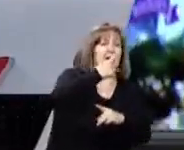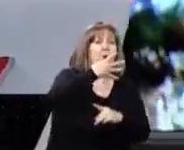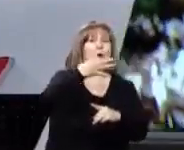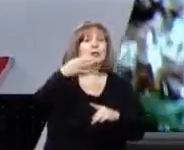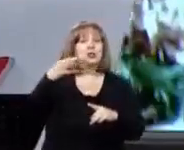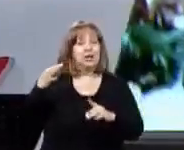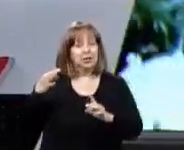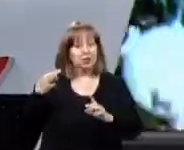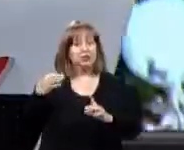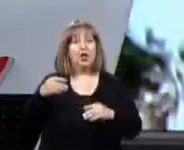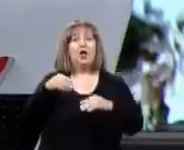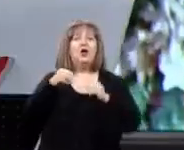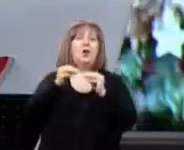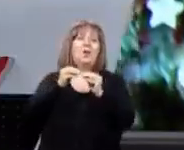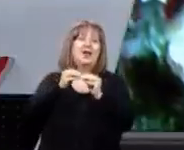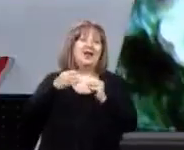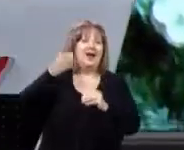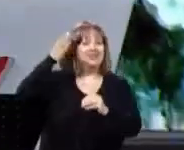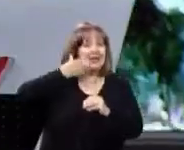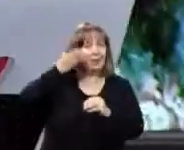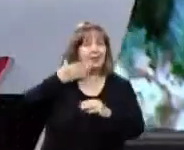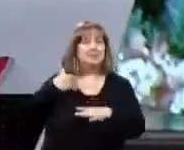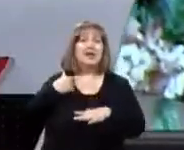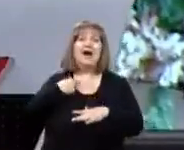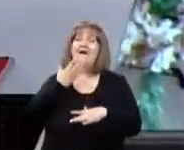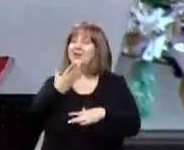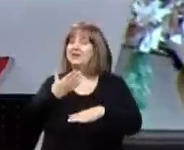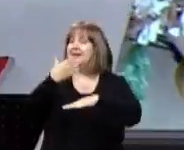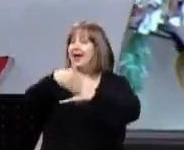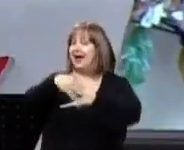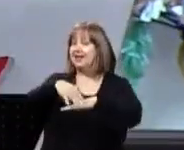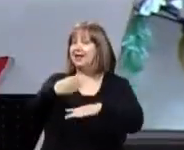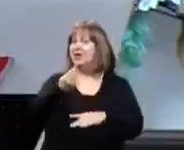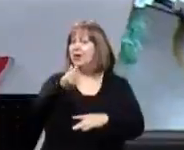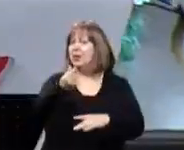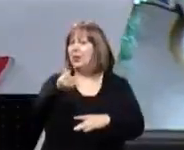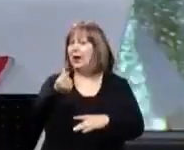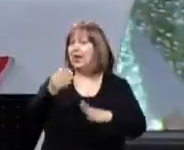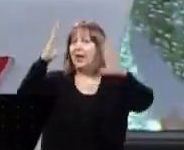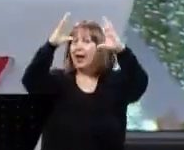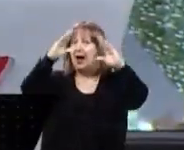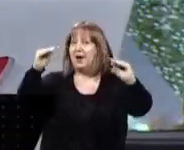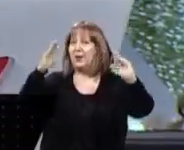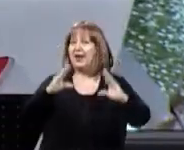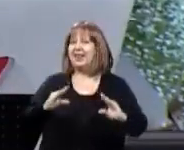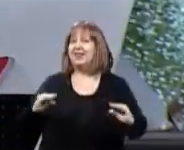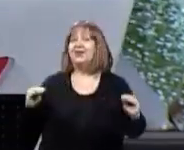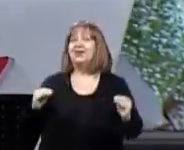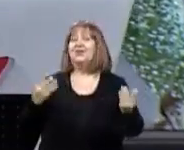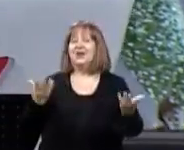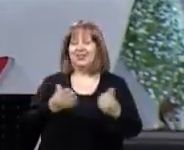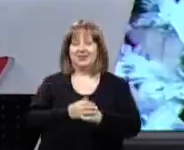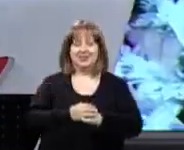1.400 pesos. Nuestra compañera Silvia Santos salió a investigar a cuánto se puede encontrar un arbolito y esto era lo que